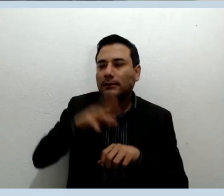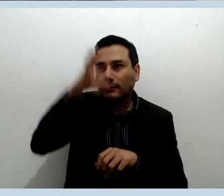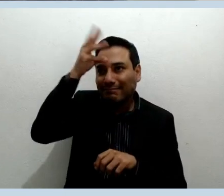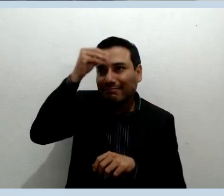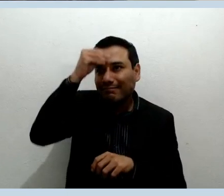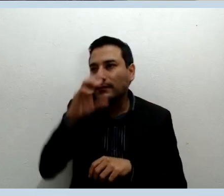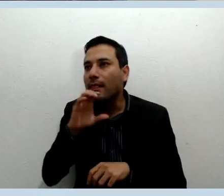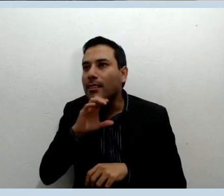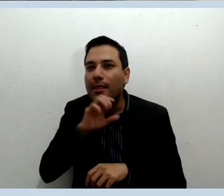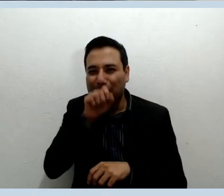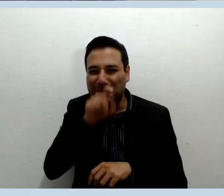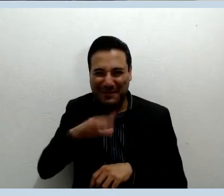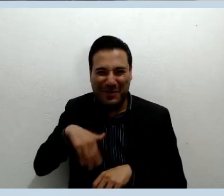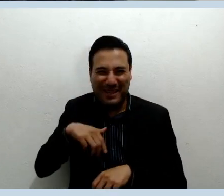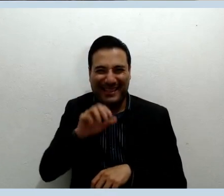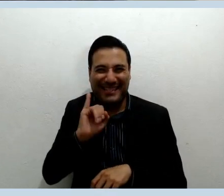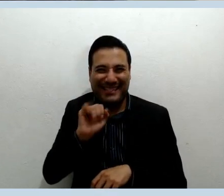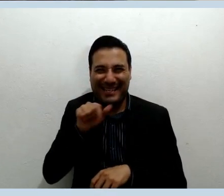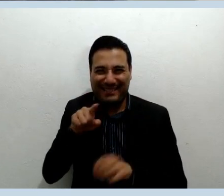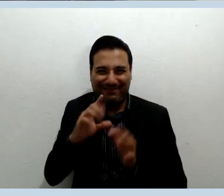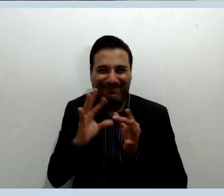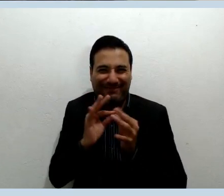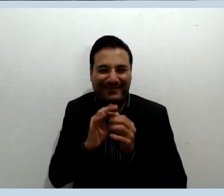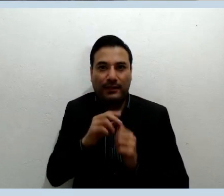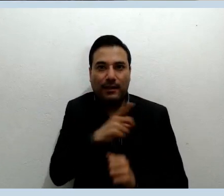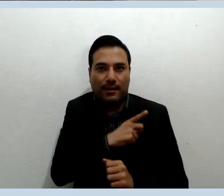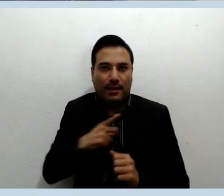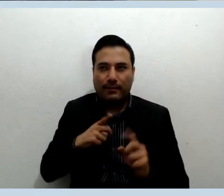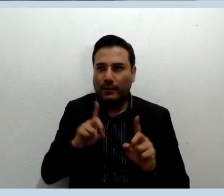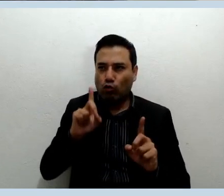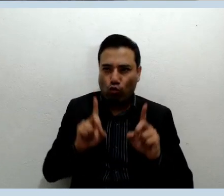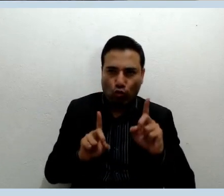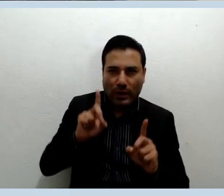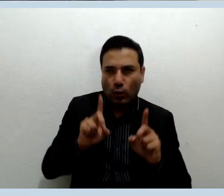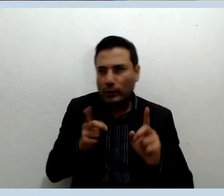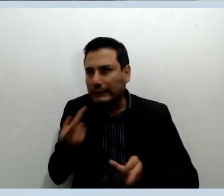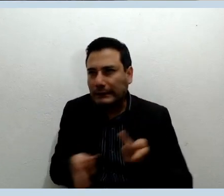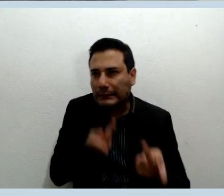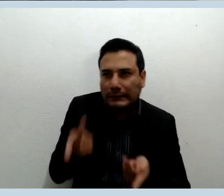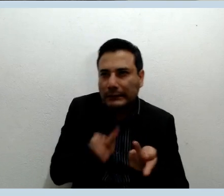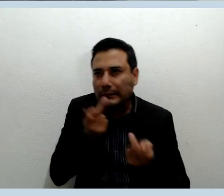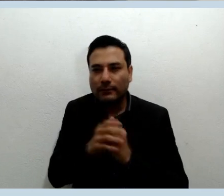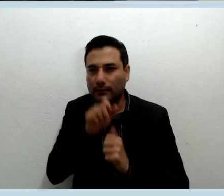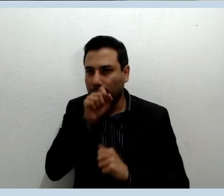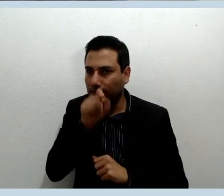decía Isa no por preguntarse el deseo por preguntarse